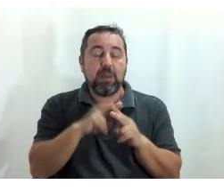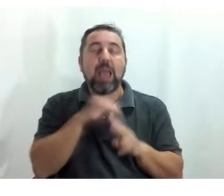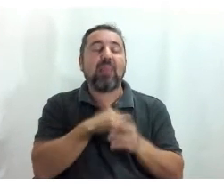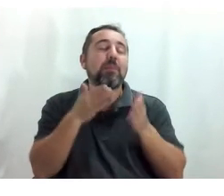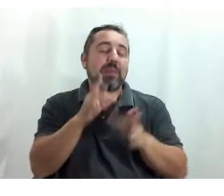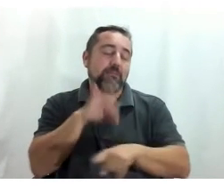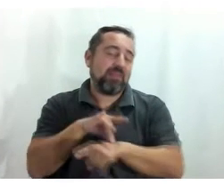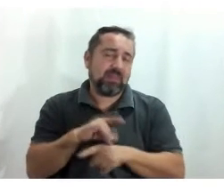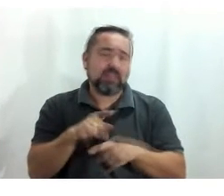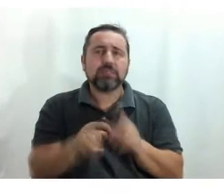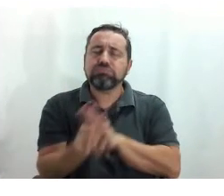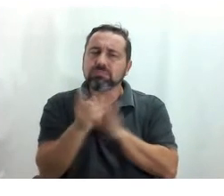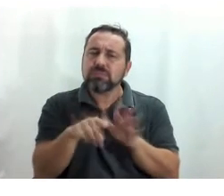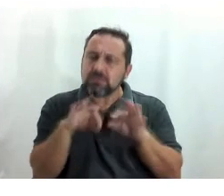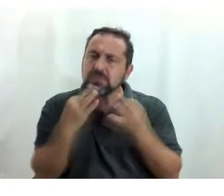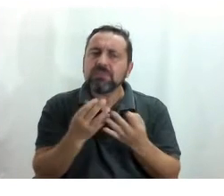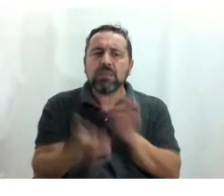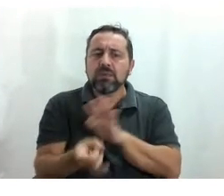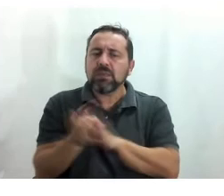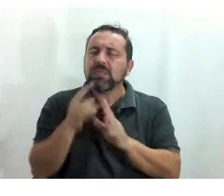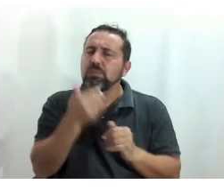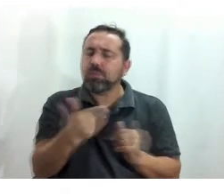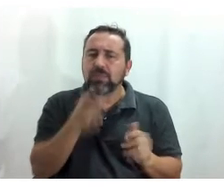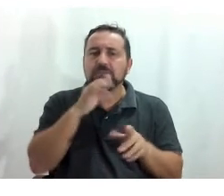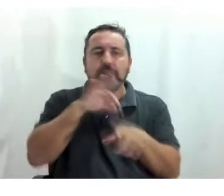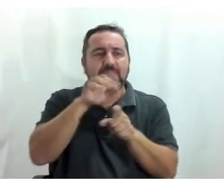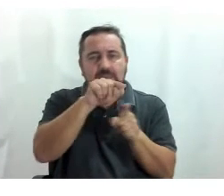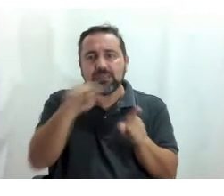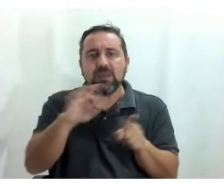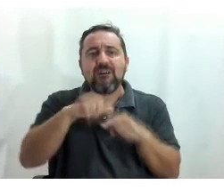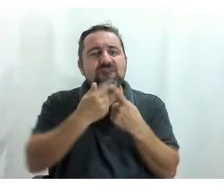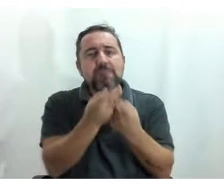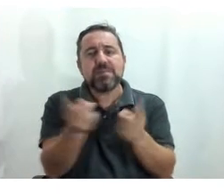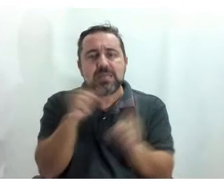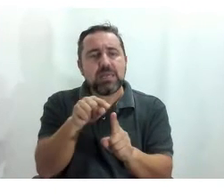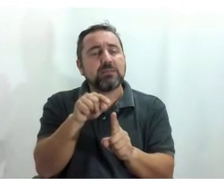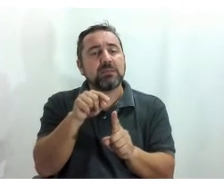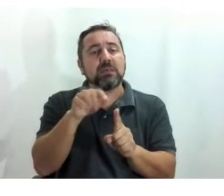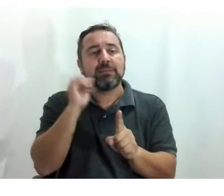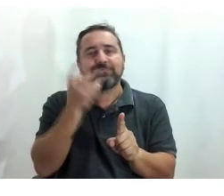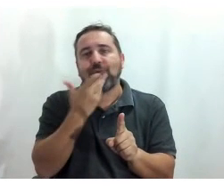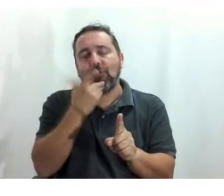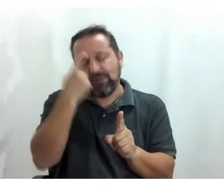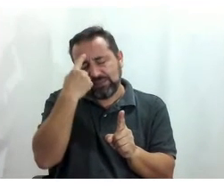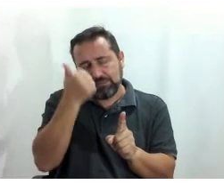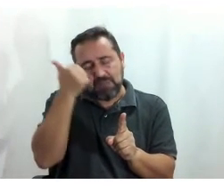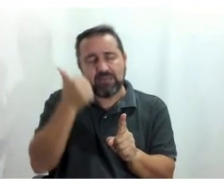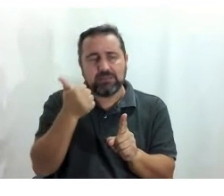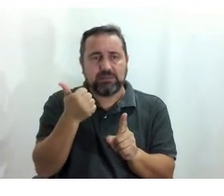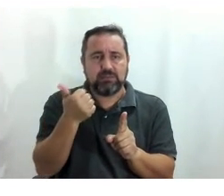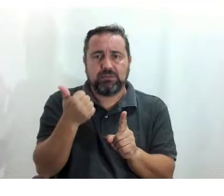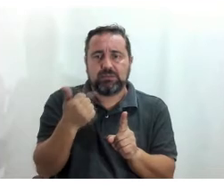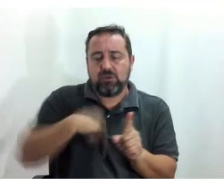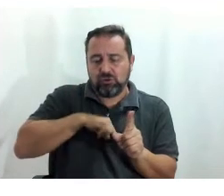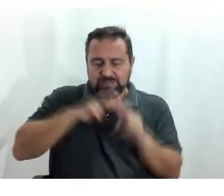creo que es muy importante pues, para que los pacientes y sus familias tengan un conocimiento más cercano de lo que hacemos